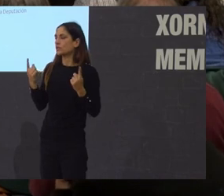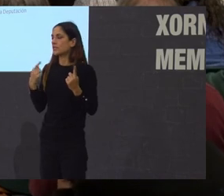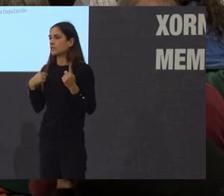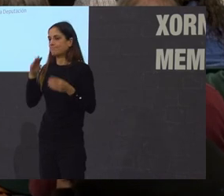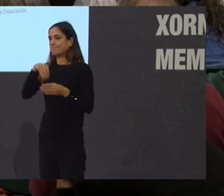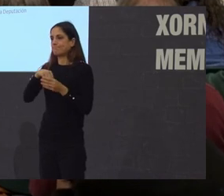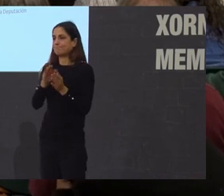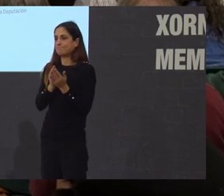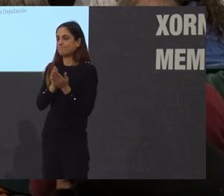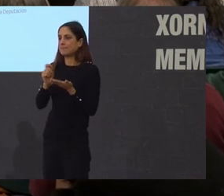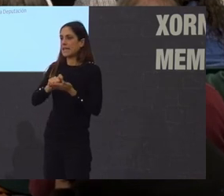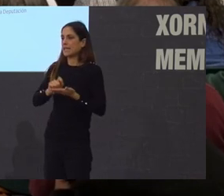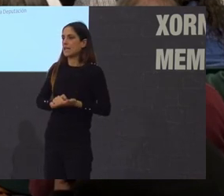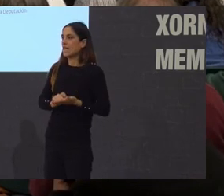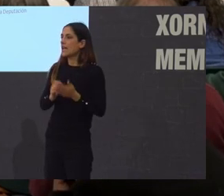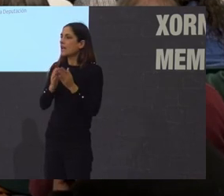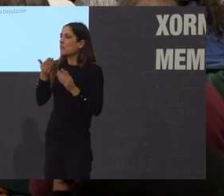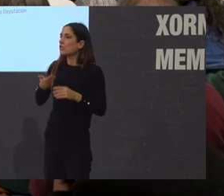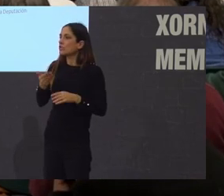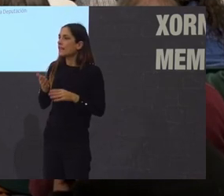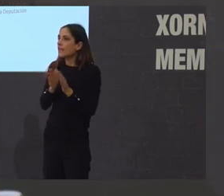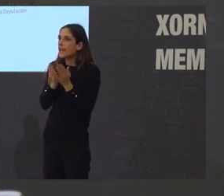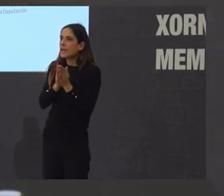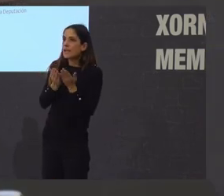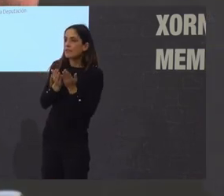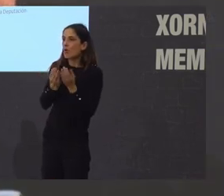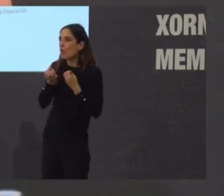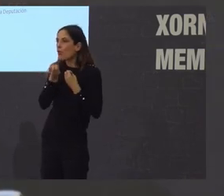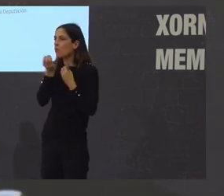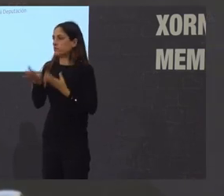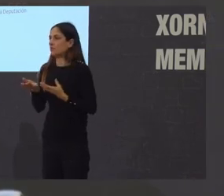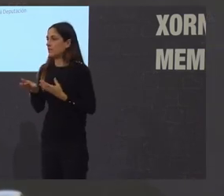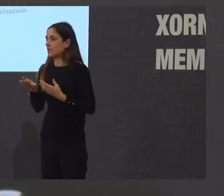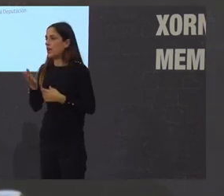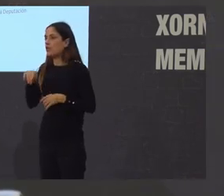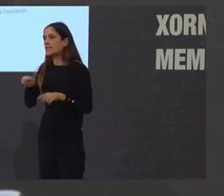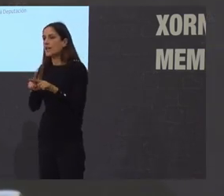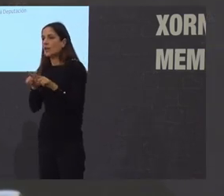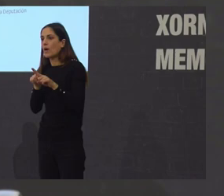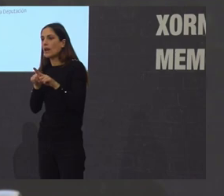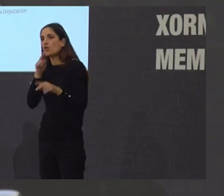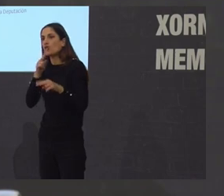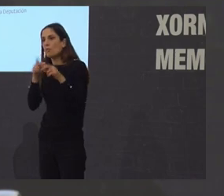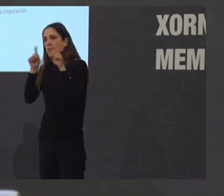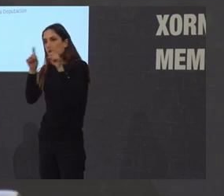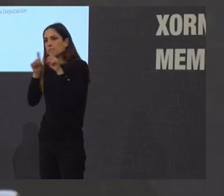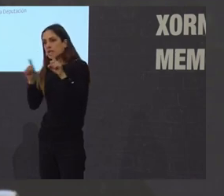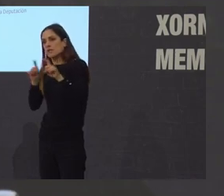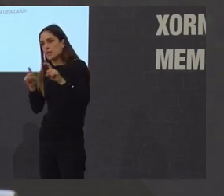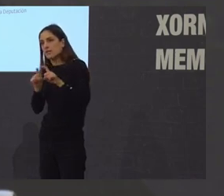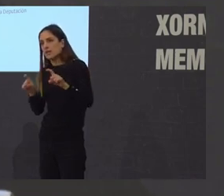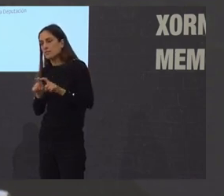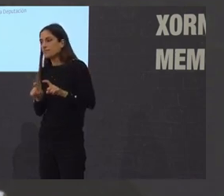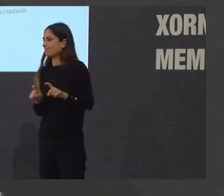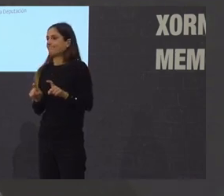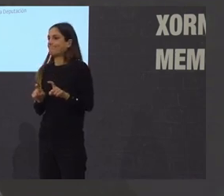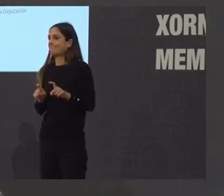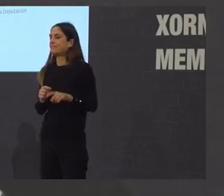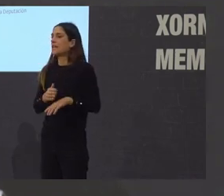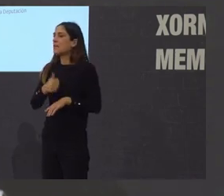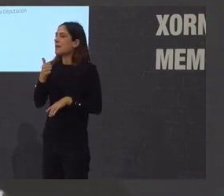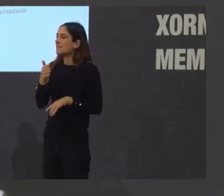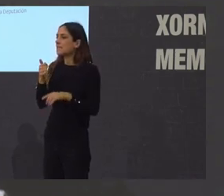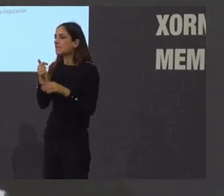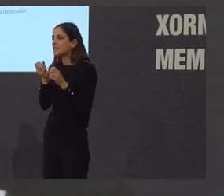importante en el libro era intentar contar un relato, es decir, no establecer una enciclopedia de empresas de manera que la gente no